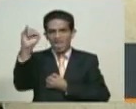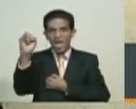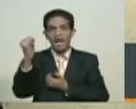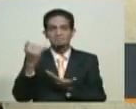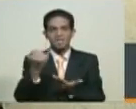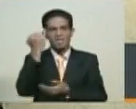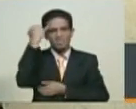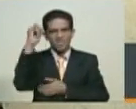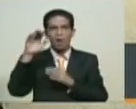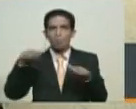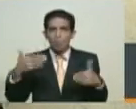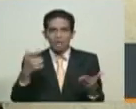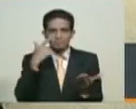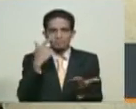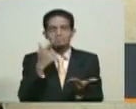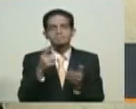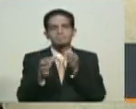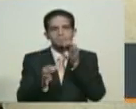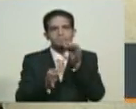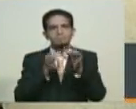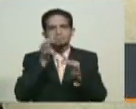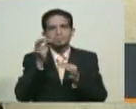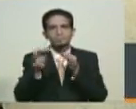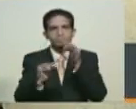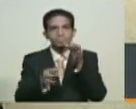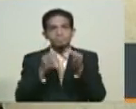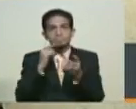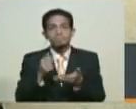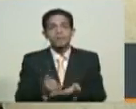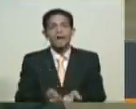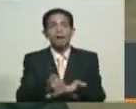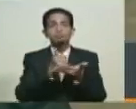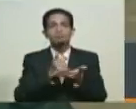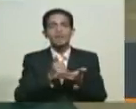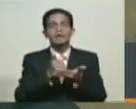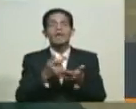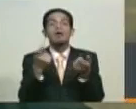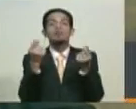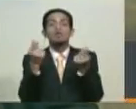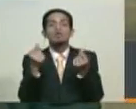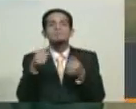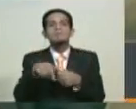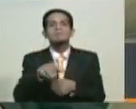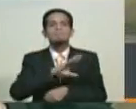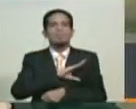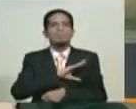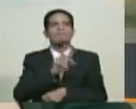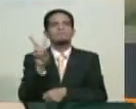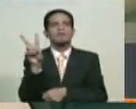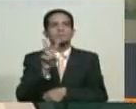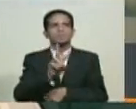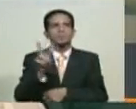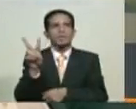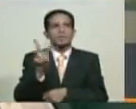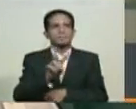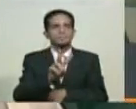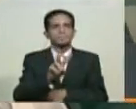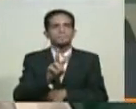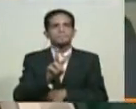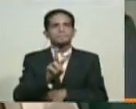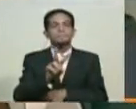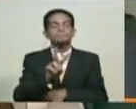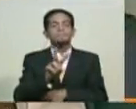viables para estabilizar la economía del país, porque una economía como la venezolana, con estabilidad